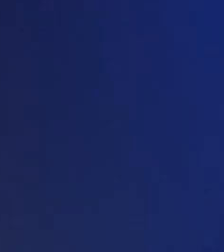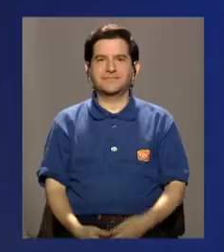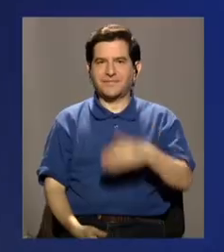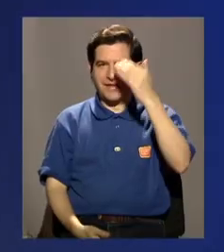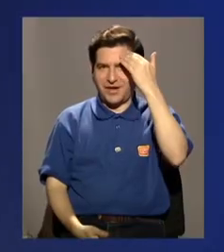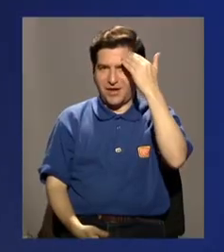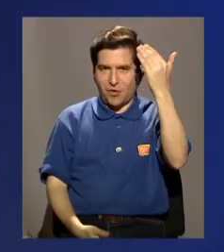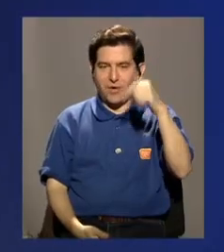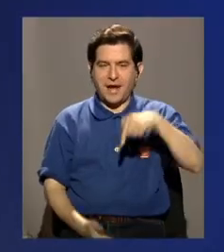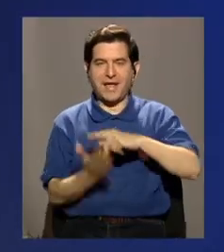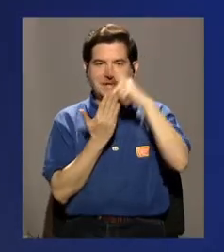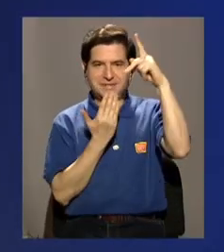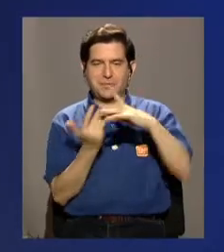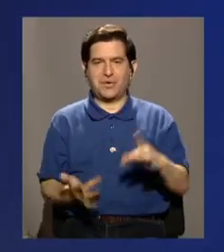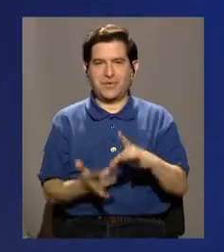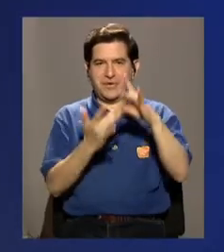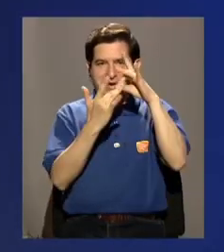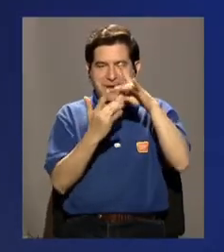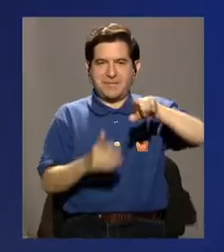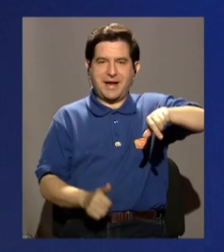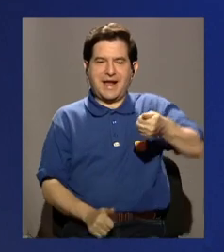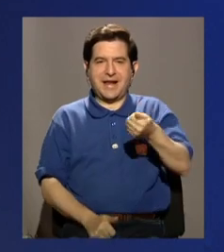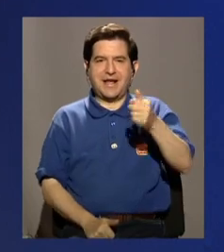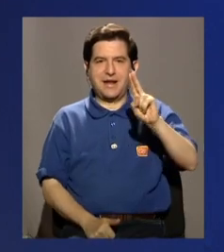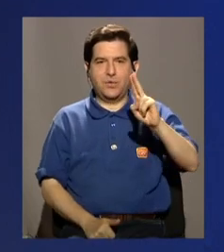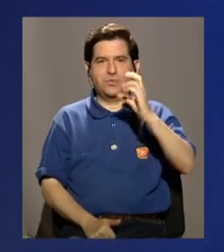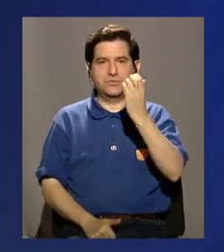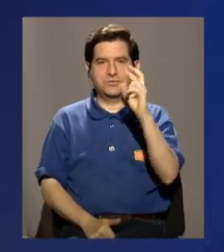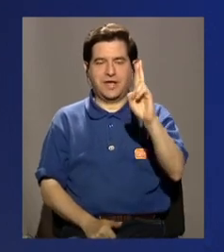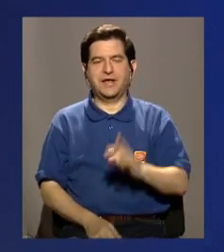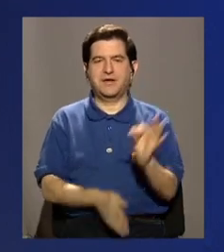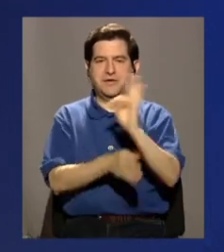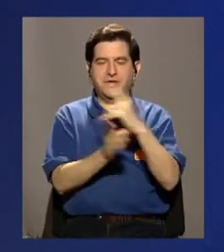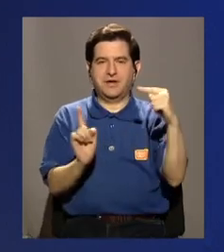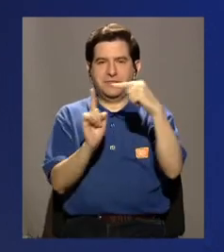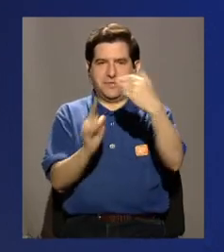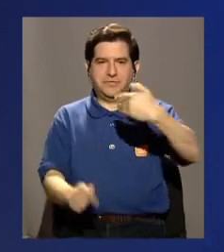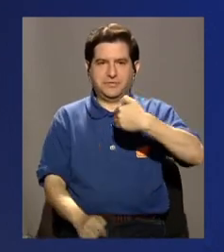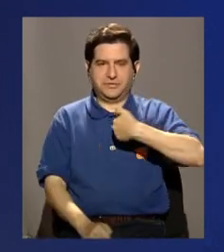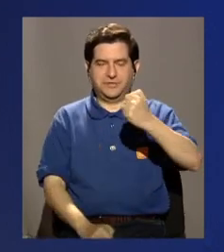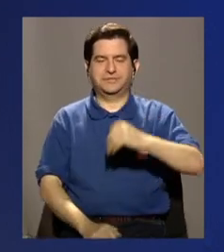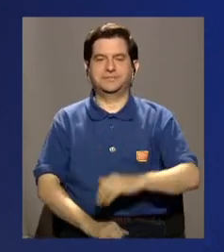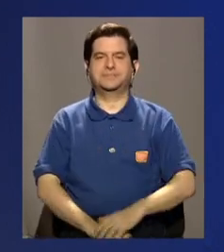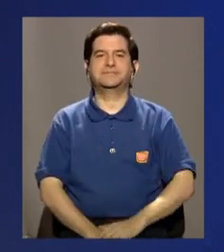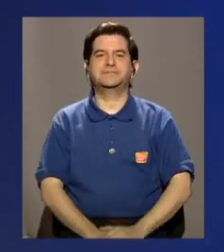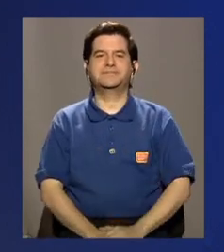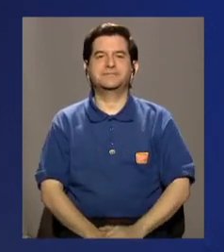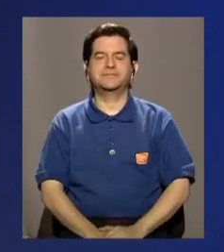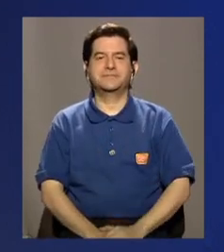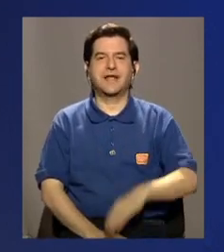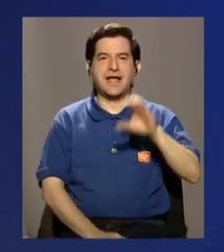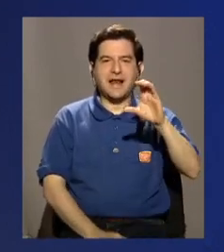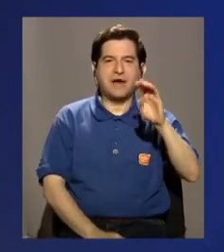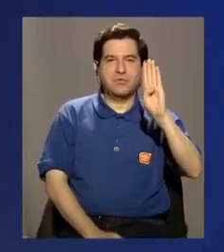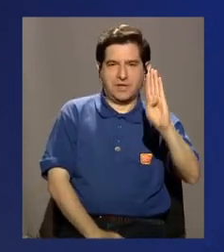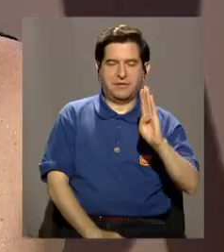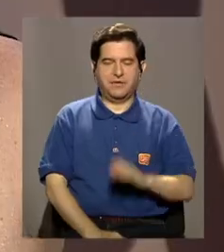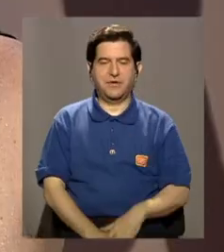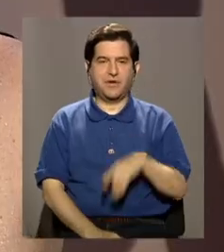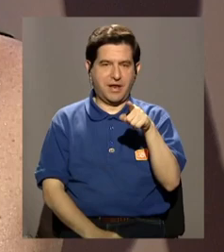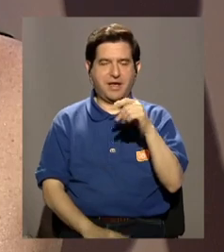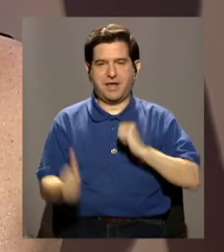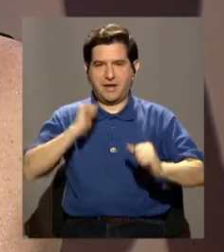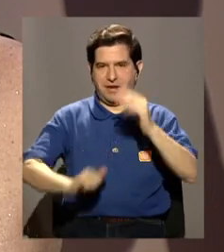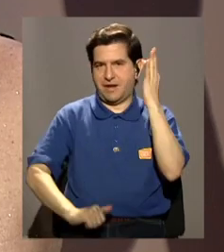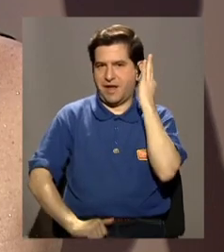hola que tal este es un programa especial de canal user en donde hacemos televisión con sentido claudia barrionuevo es